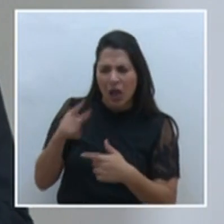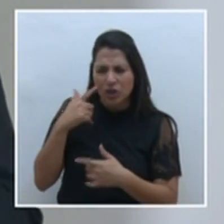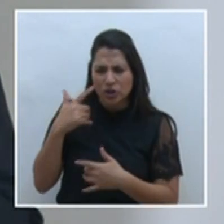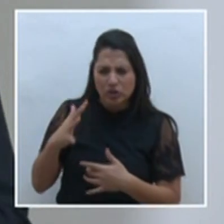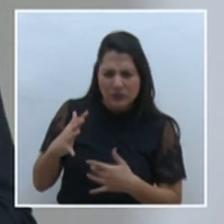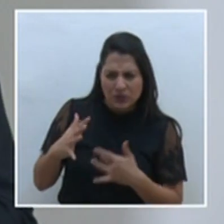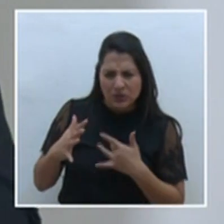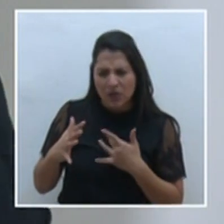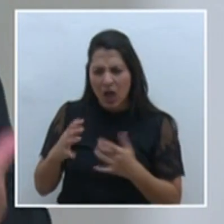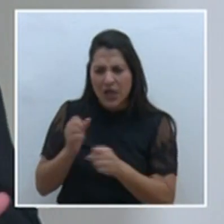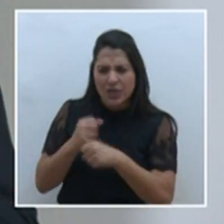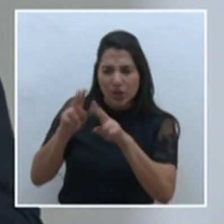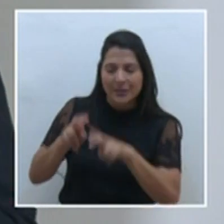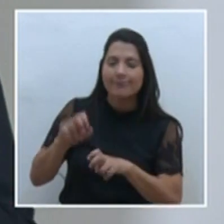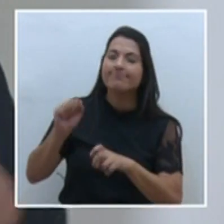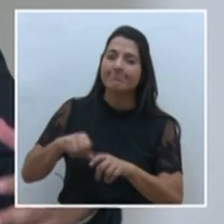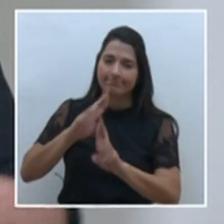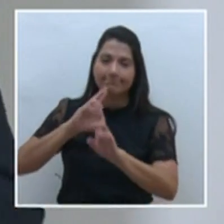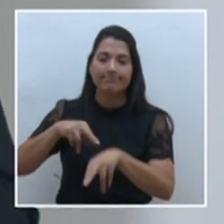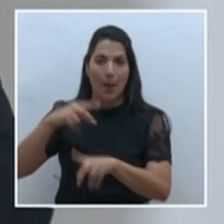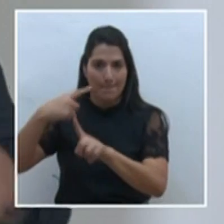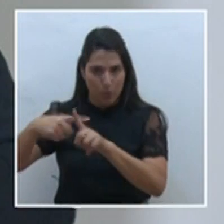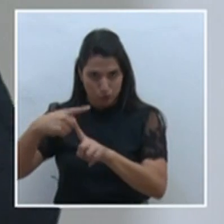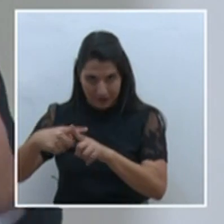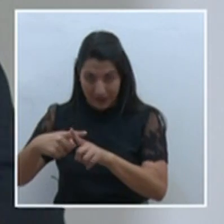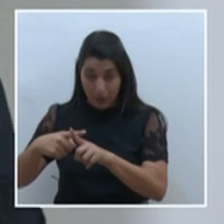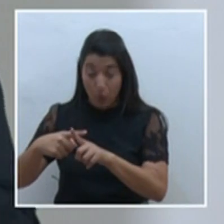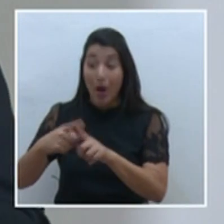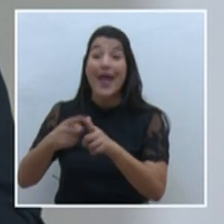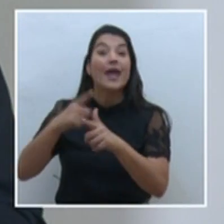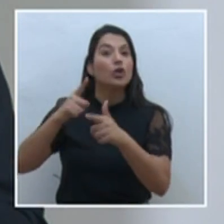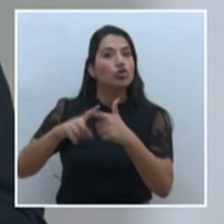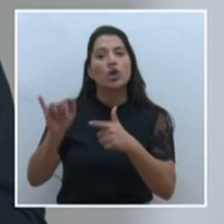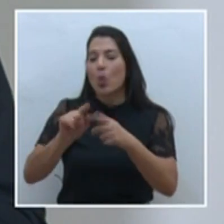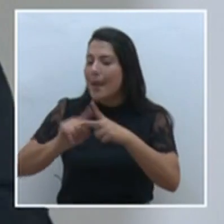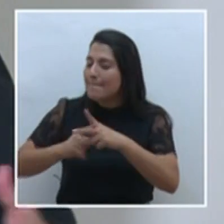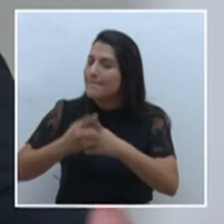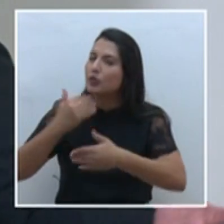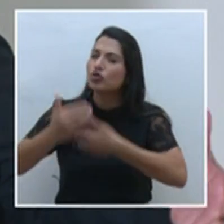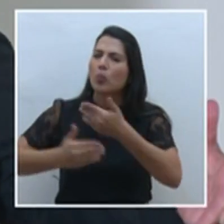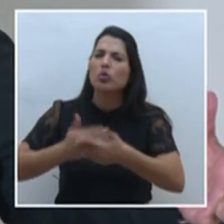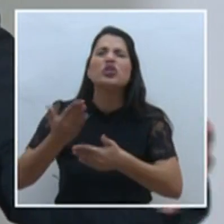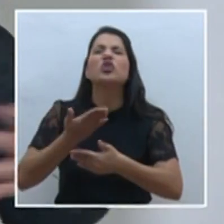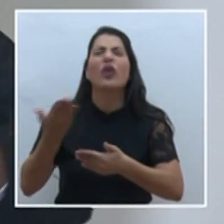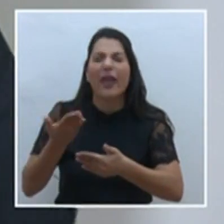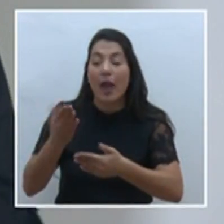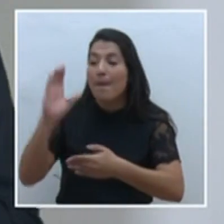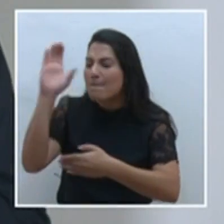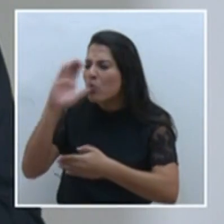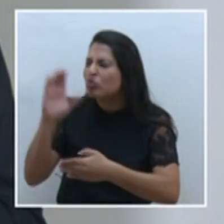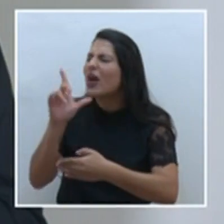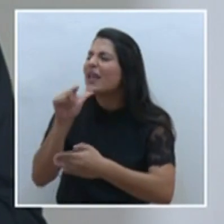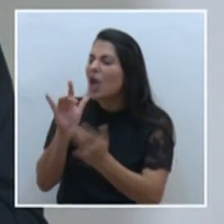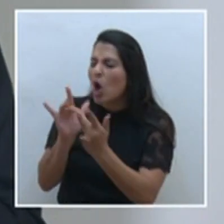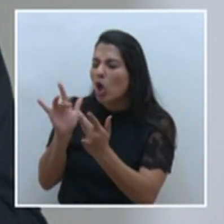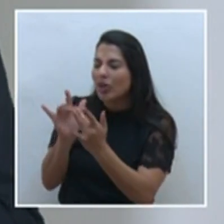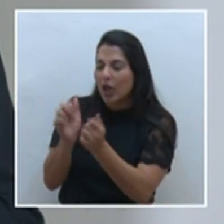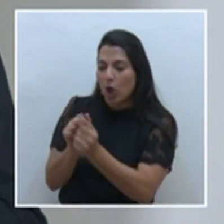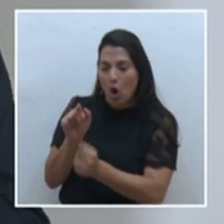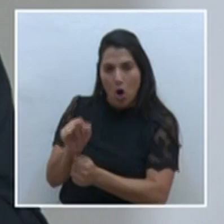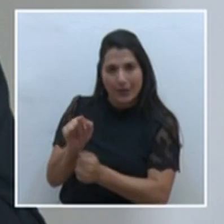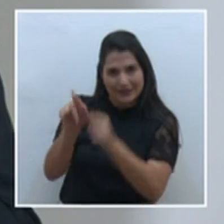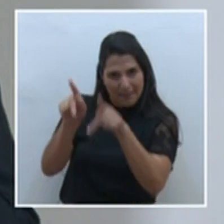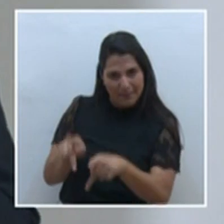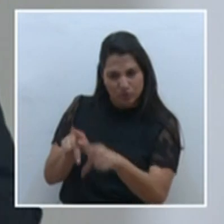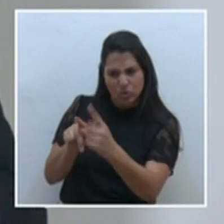prueba y efectivamente dio positivo. Inmediatamente se activó todo este protocolo otra vez, se hace un barrido epidemiológico, que es casi un